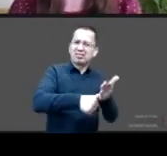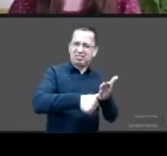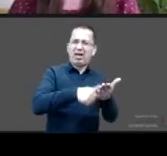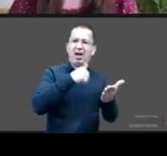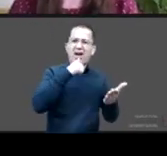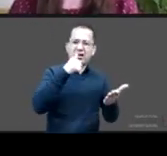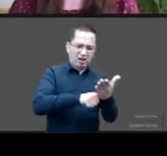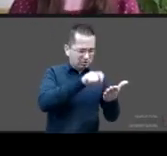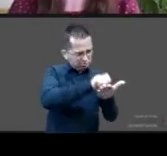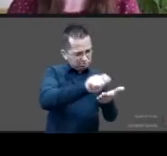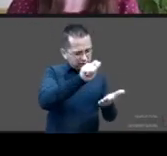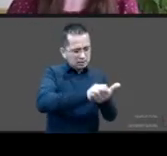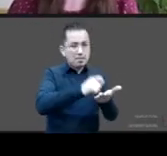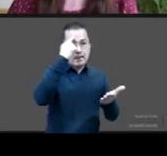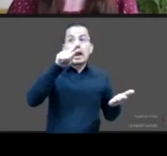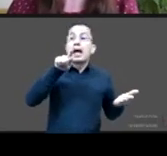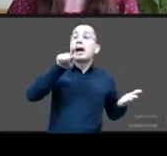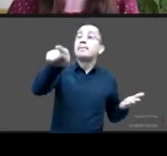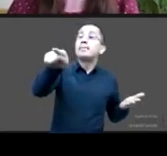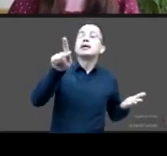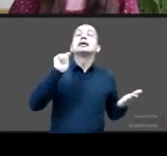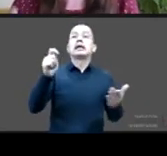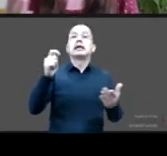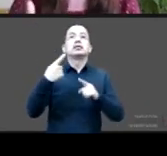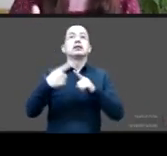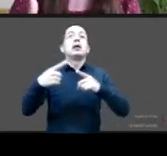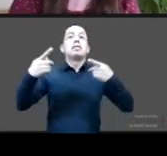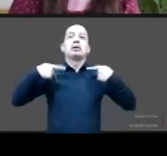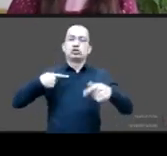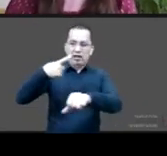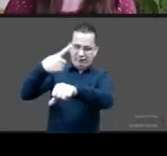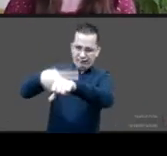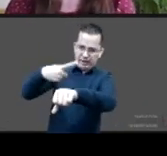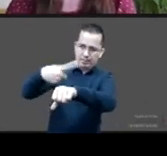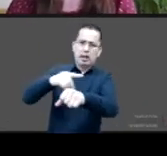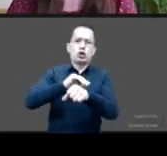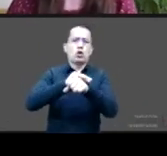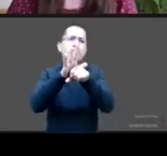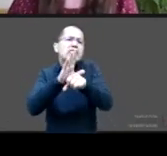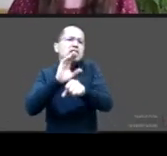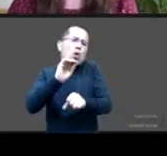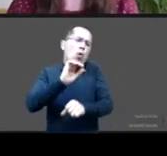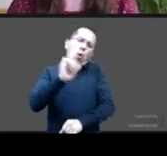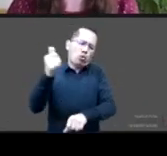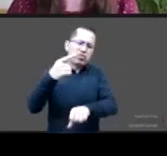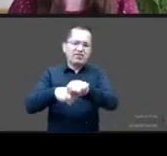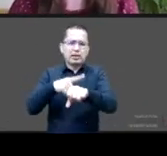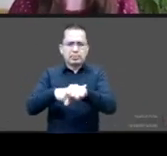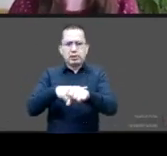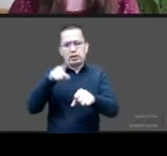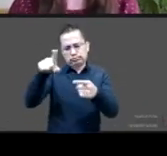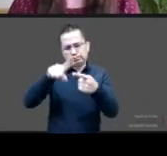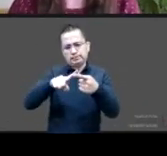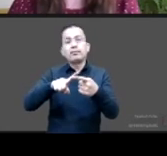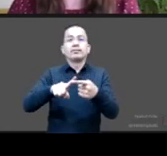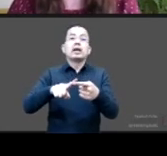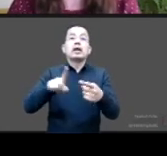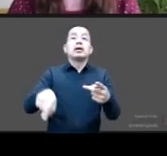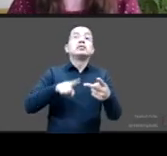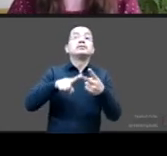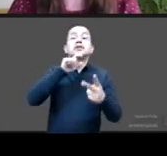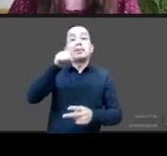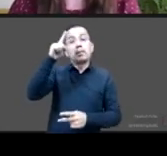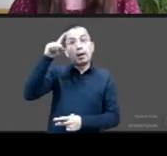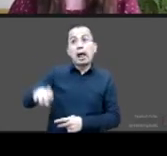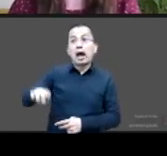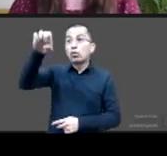destinatarios principales una era para los enfermos ya sea de COVID o de alguna otra enfermedad para nuestros adultos mayores y para el